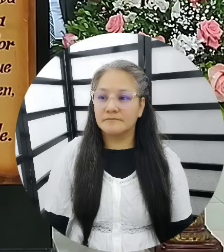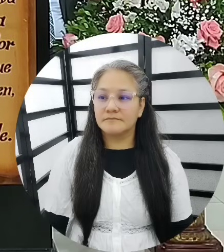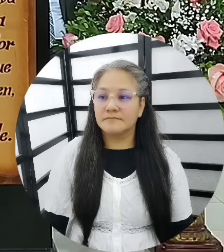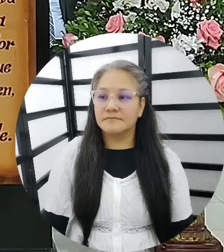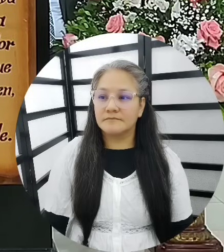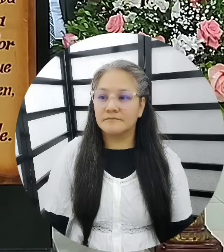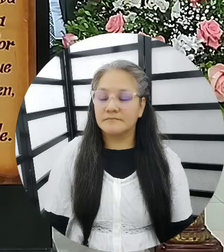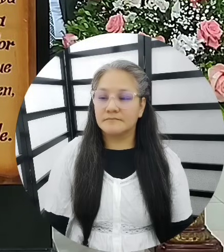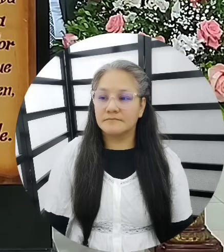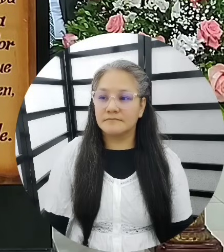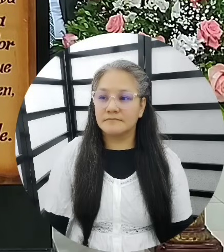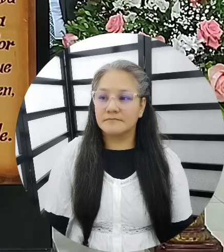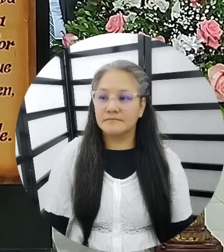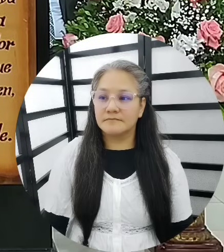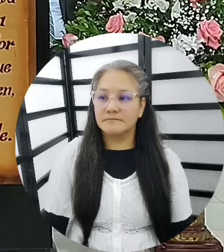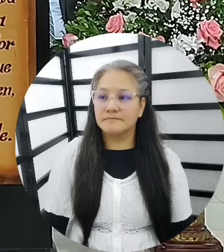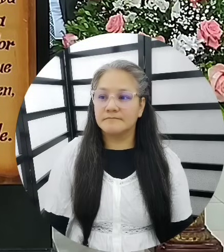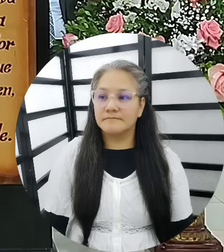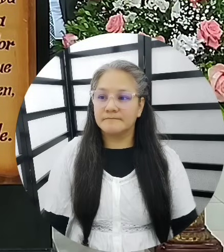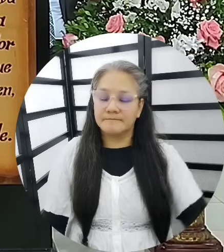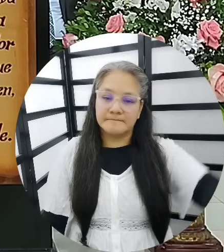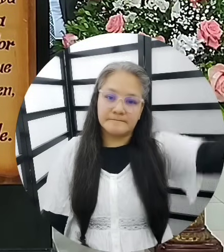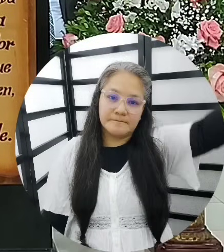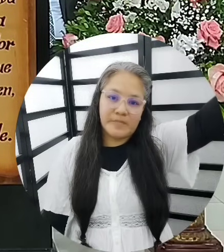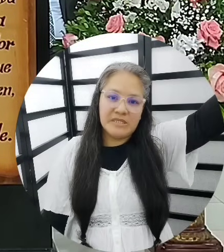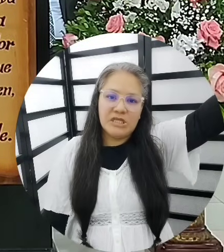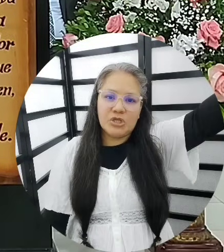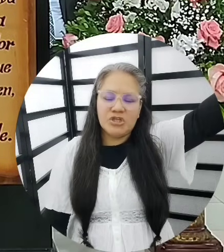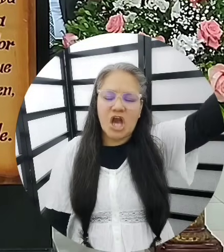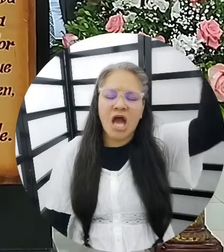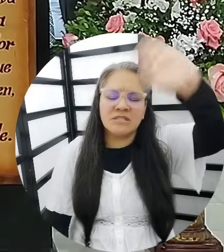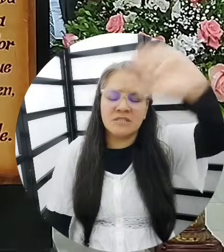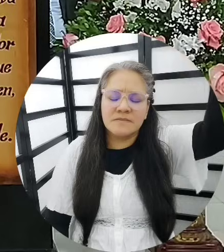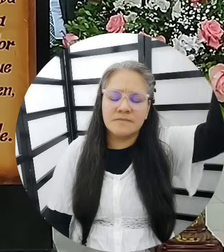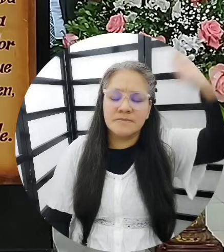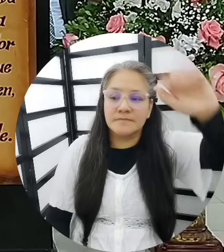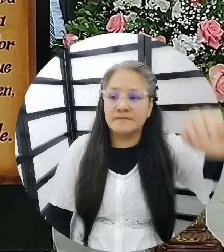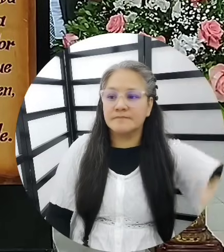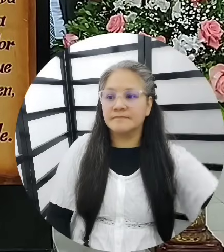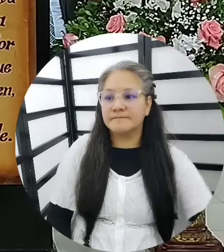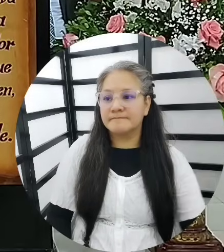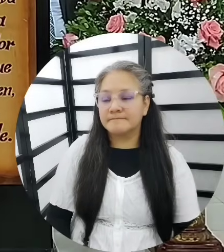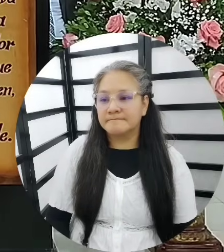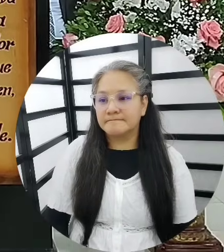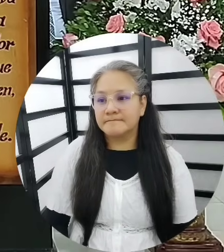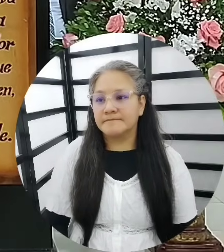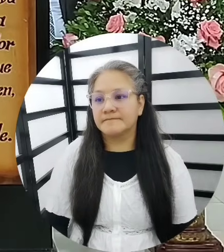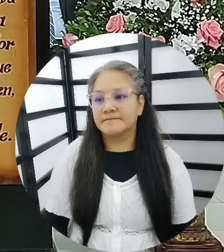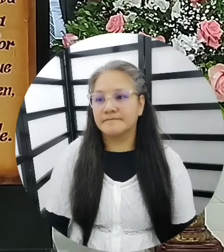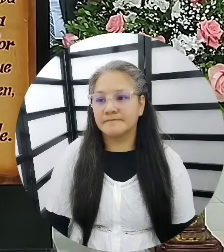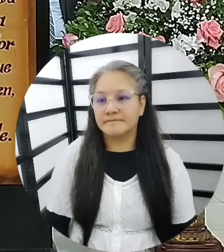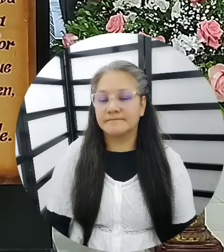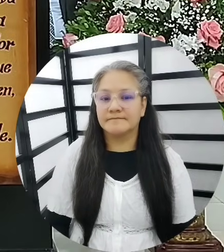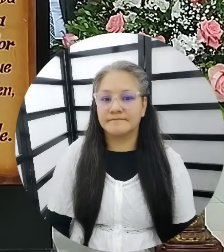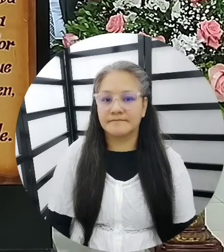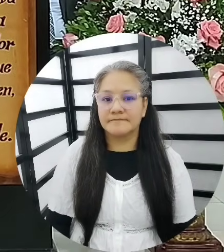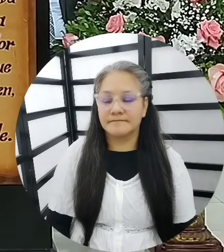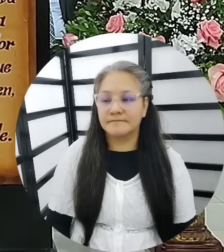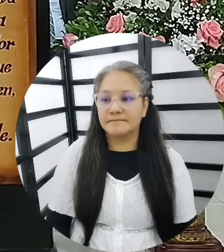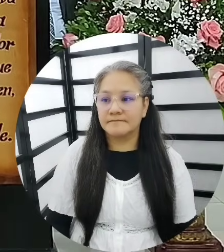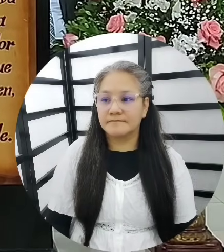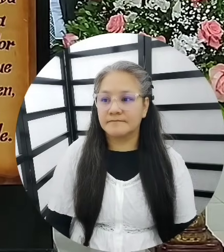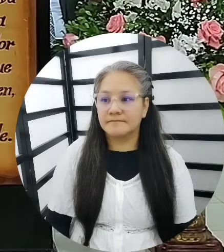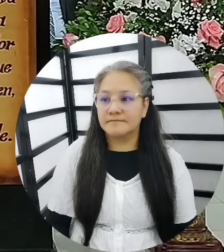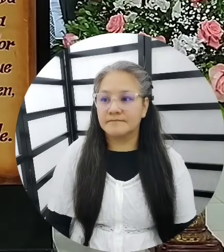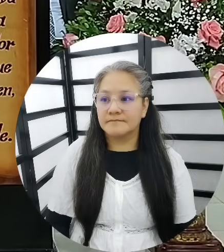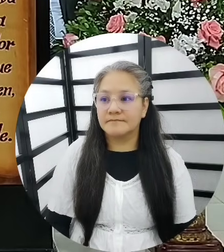Sí, sobre todo, ¿cómo le digo yo a él que no? ¿Cómo le voy a decir que no? Hermano, eso sería un fracaso y una